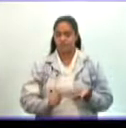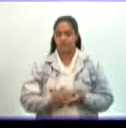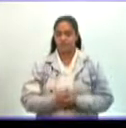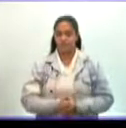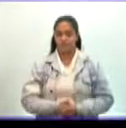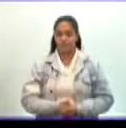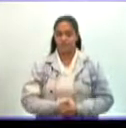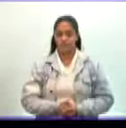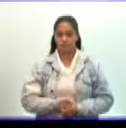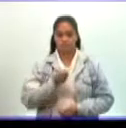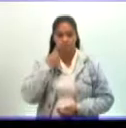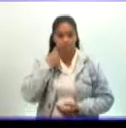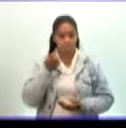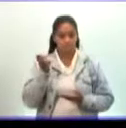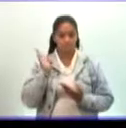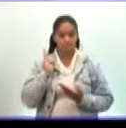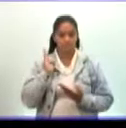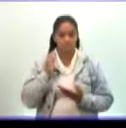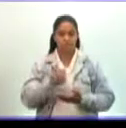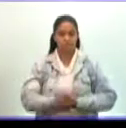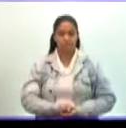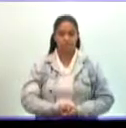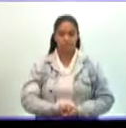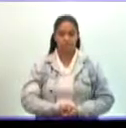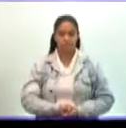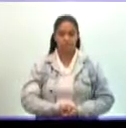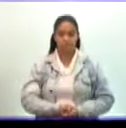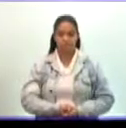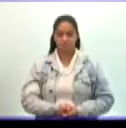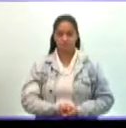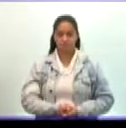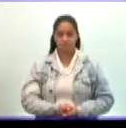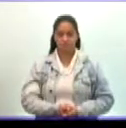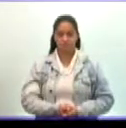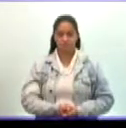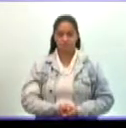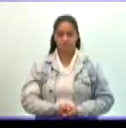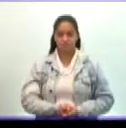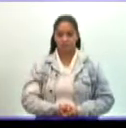que te aparece en la diapositiva.